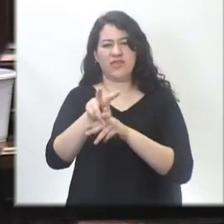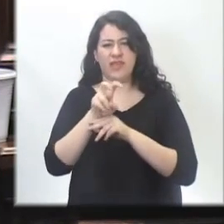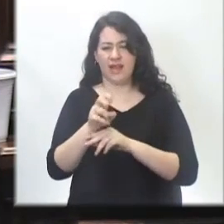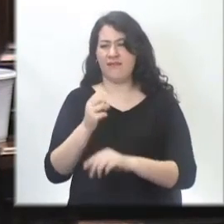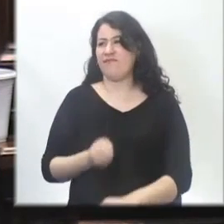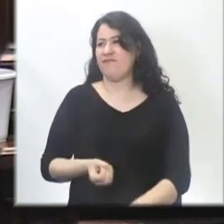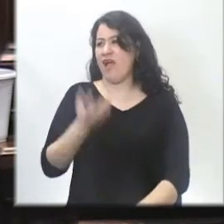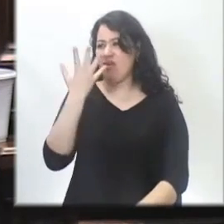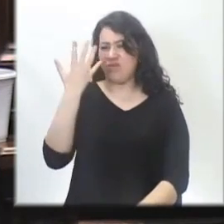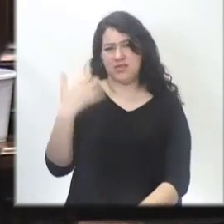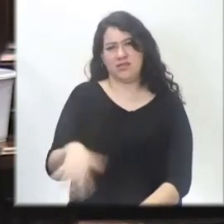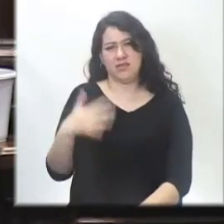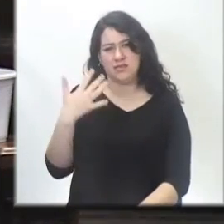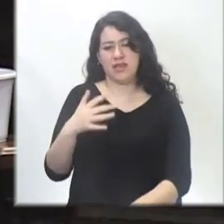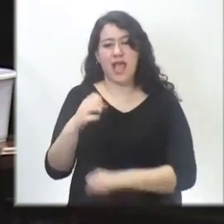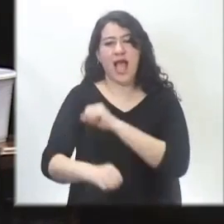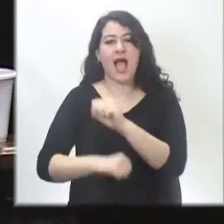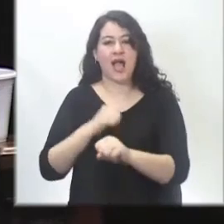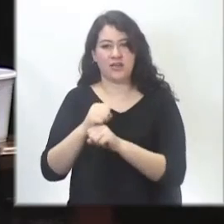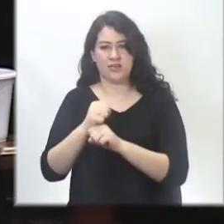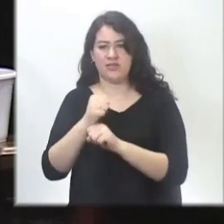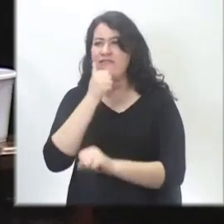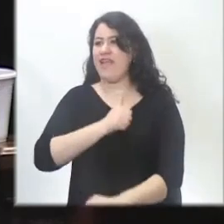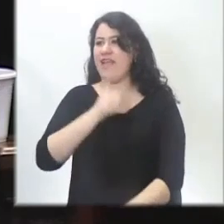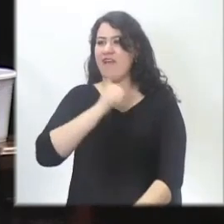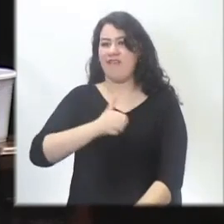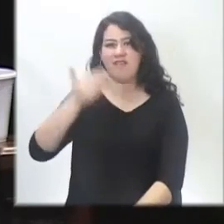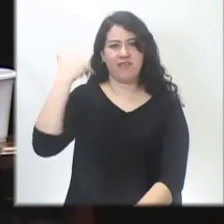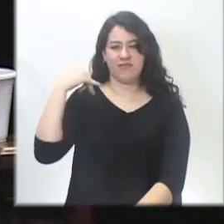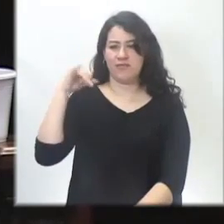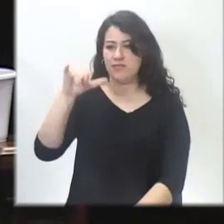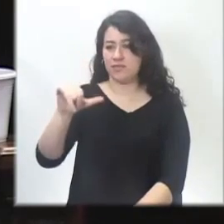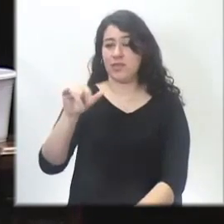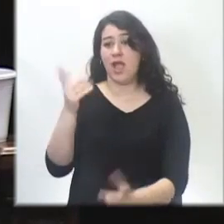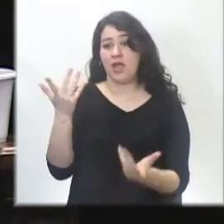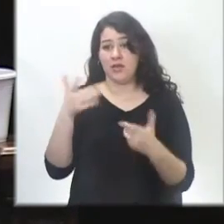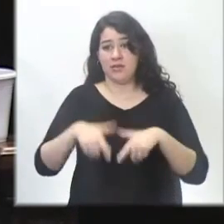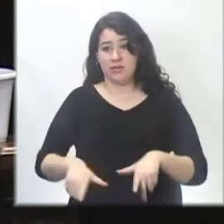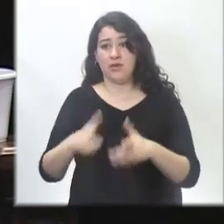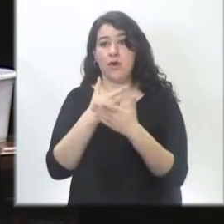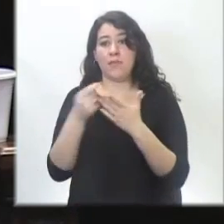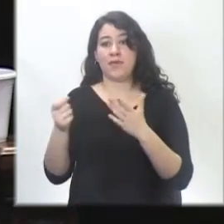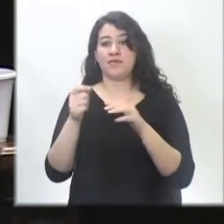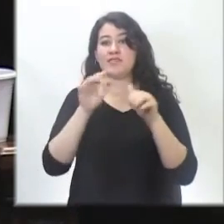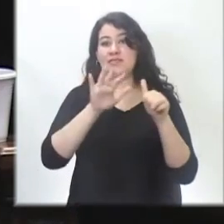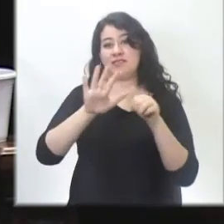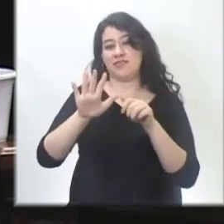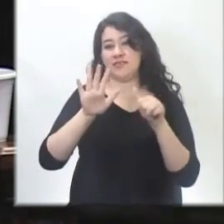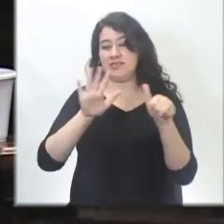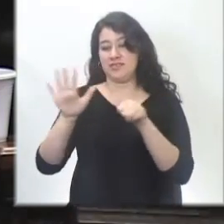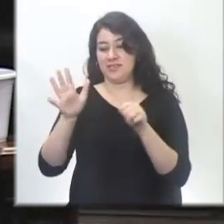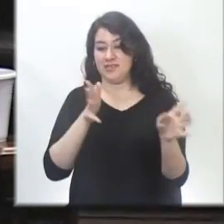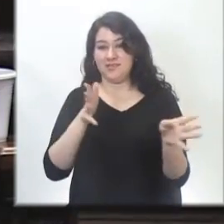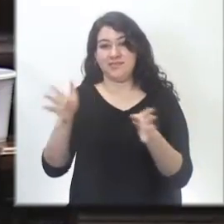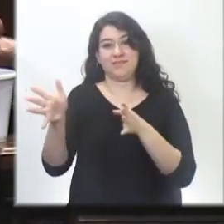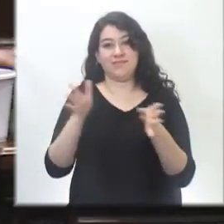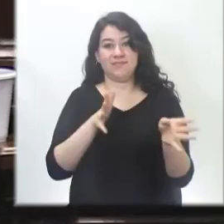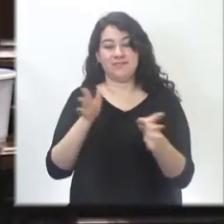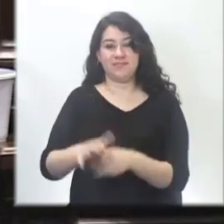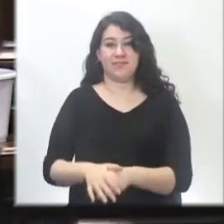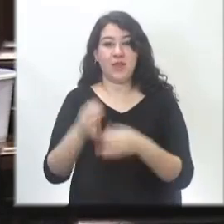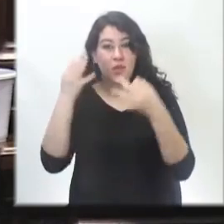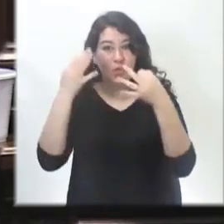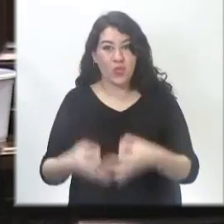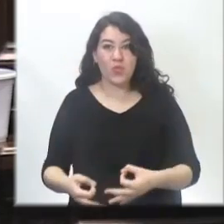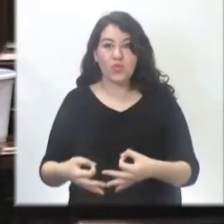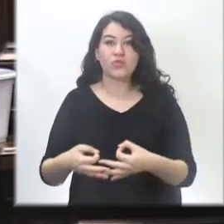Avión del año 79. Los aviones que compró el ministro son del año 75 y 76. Y justamente una de